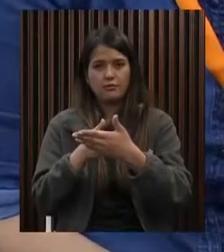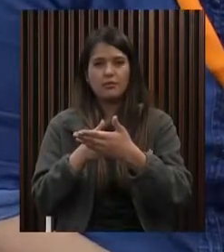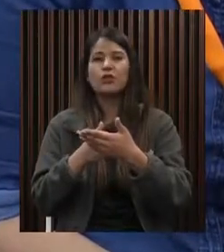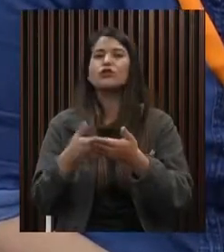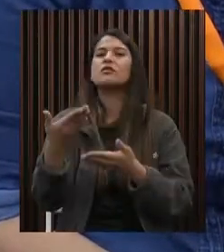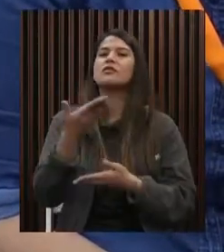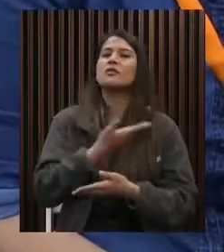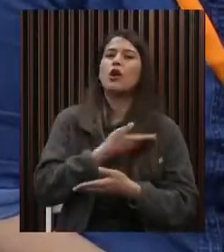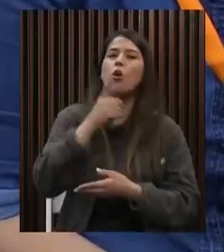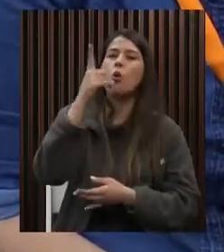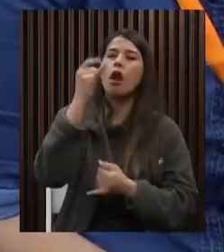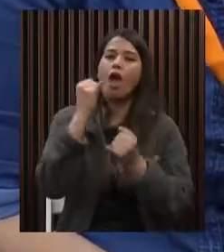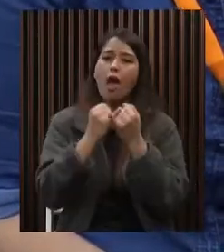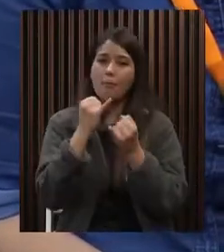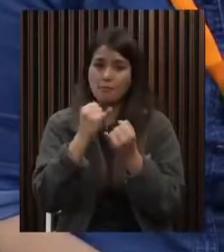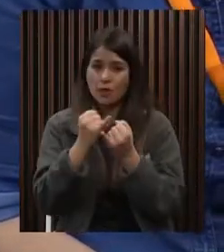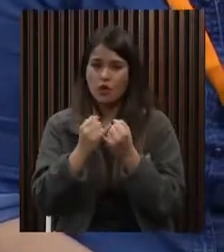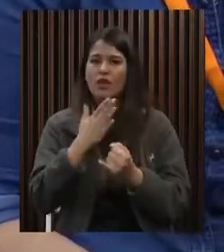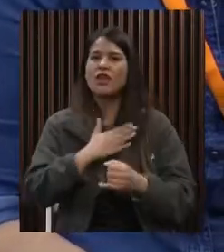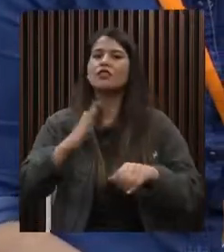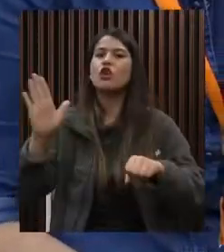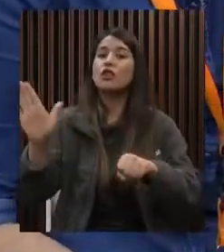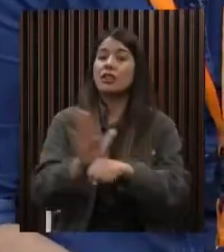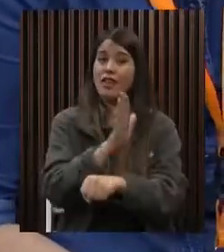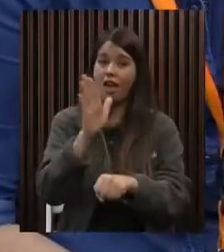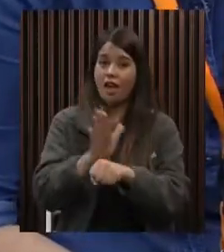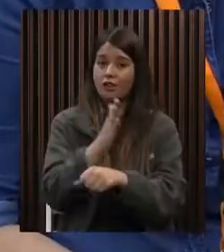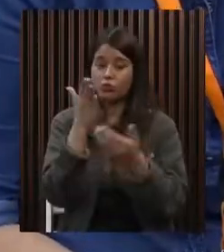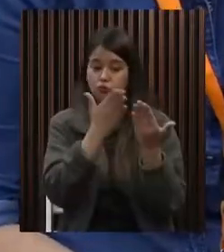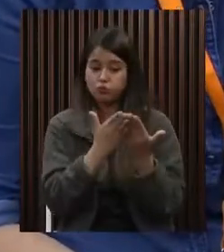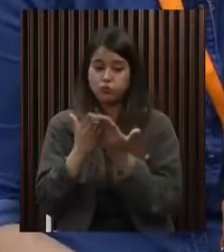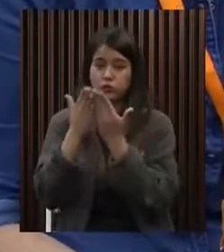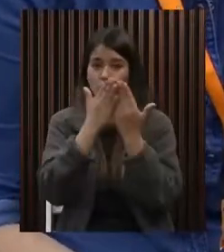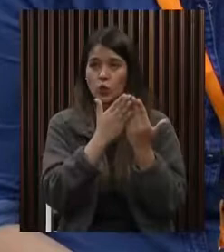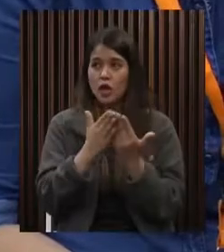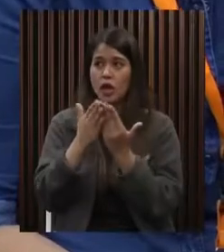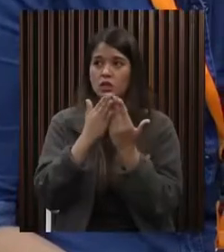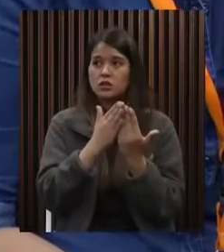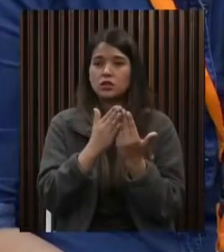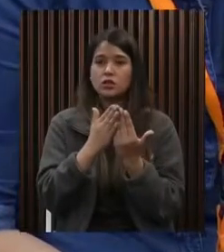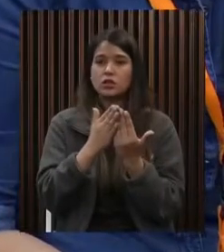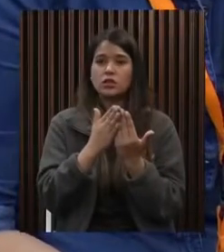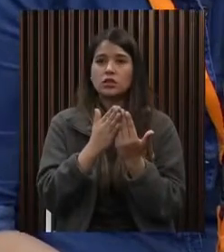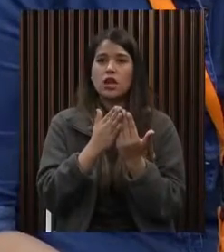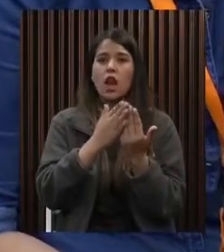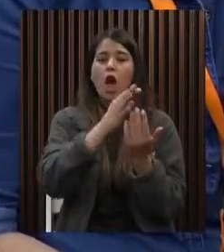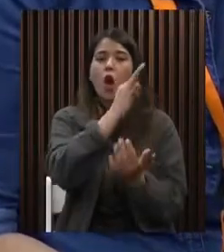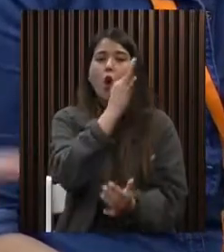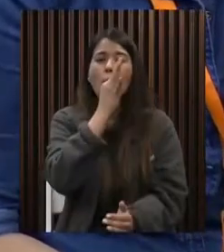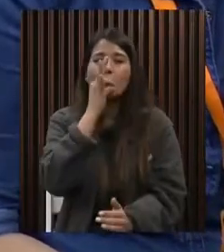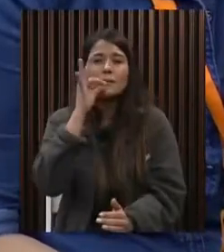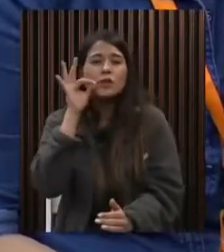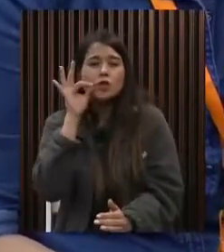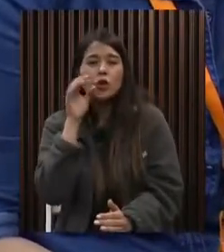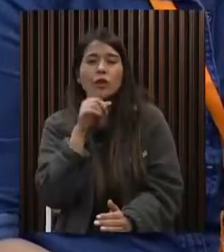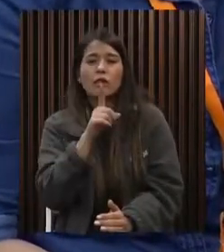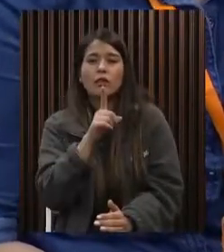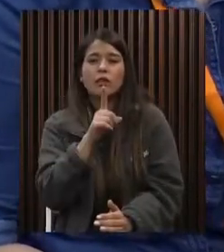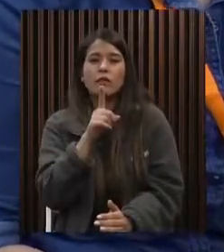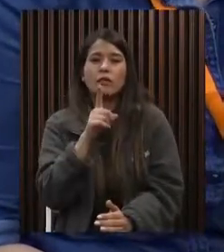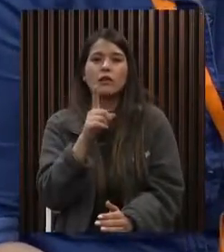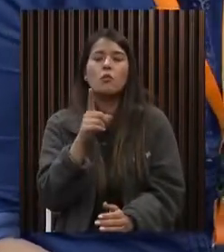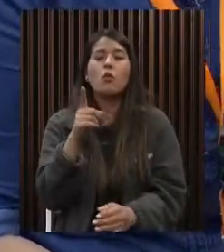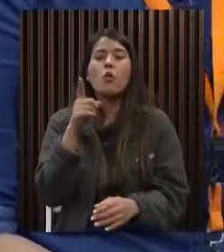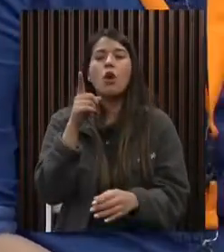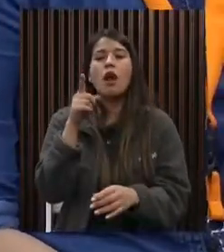que quiso estudiar actuación, de hecho está en temporada acá en GAM con La Omisión y el Silencio, y él luchó mucho tiempo porque alguna escuela